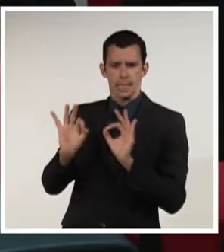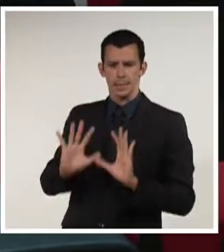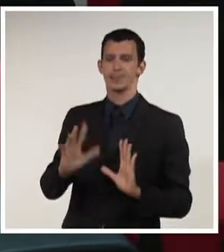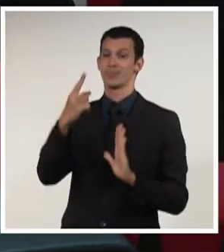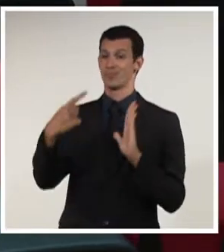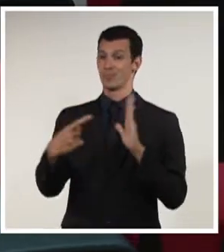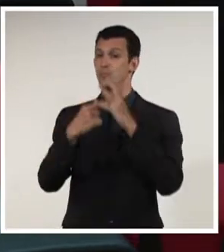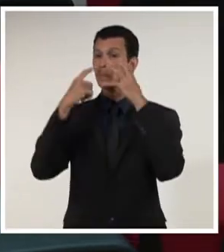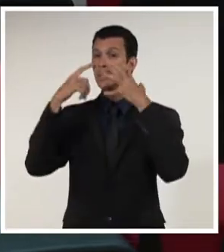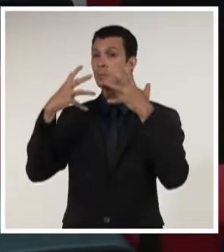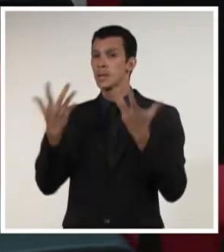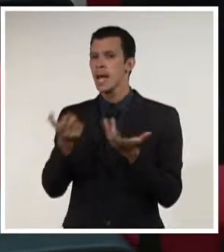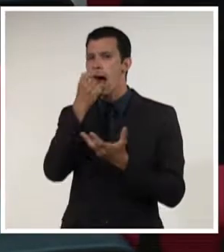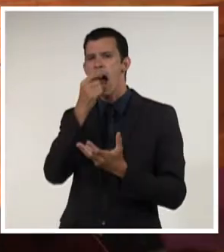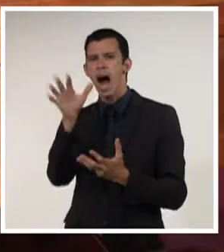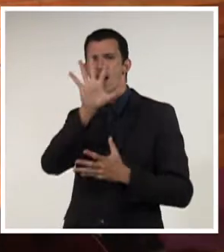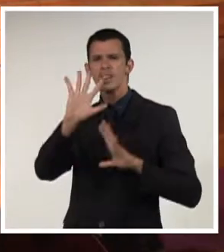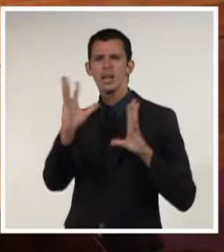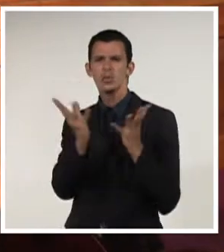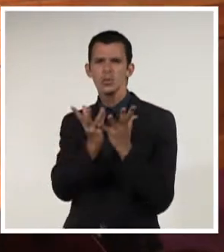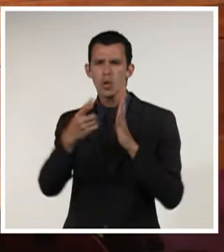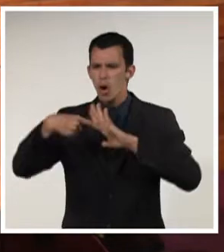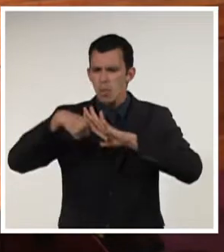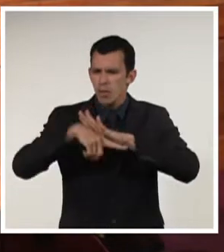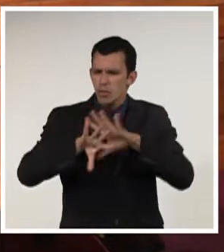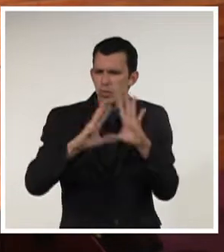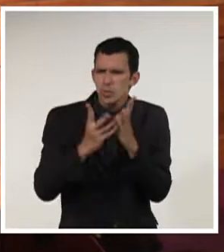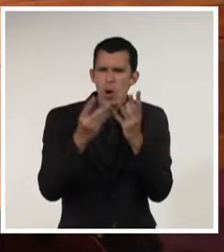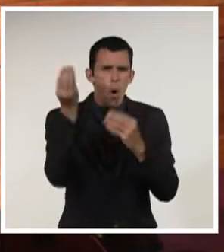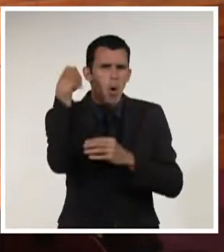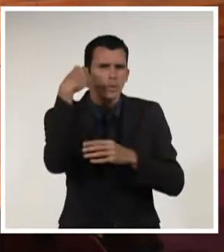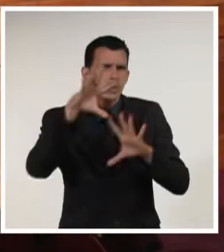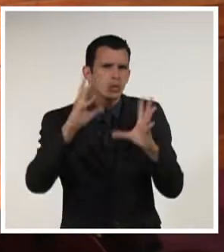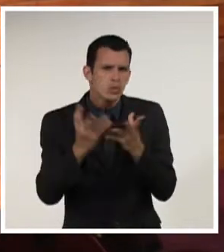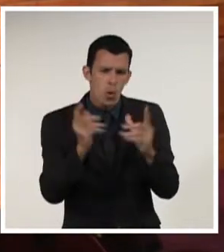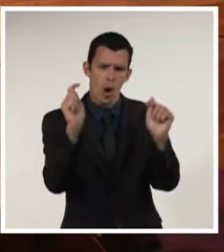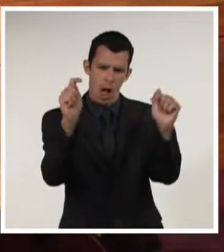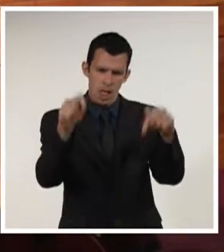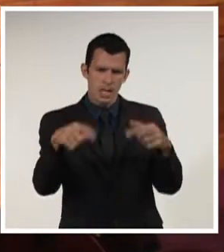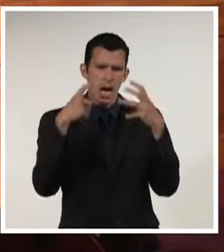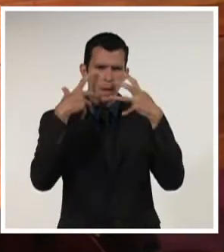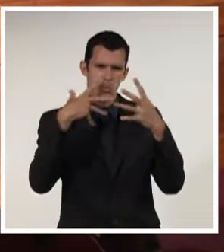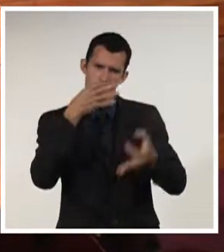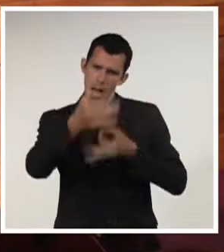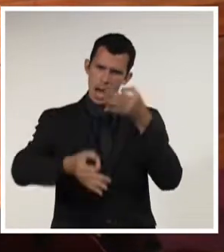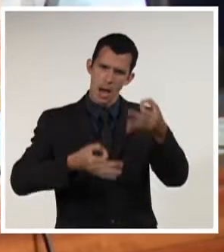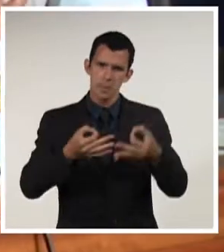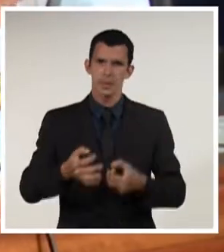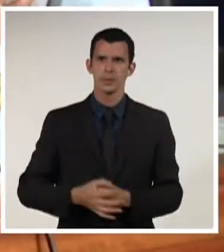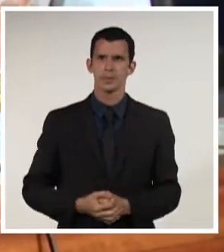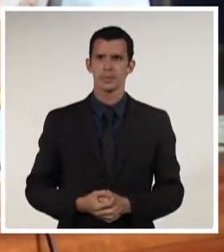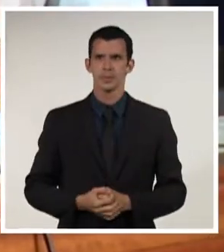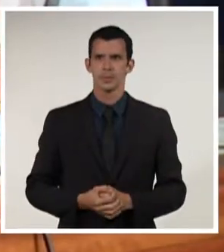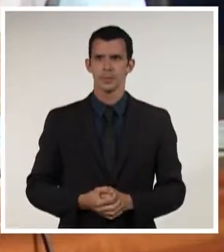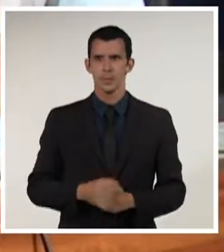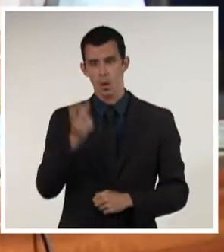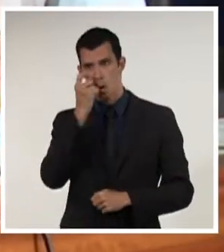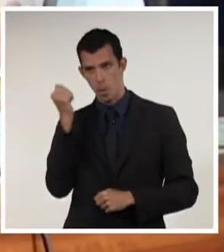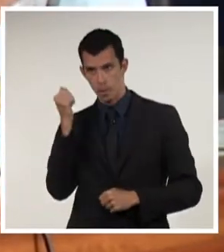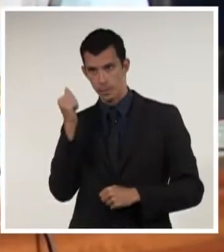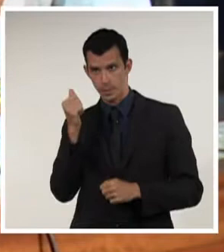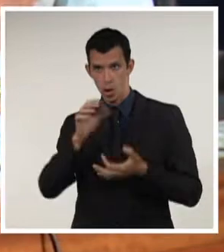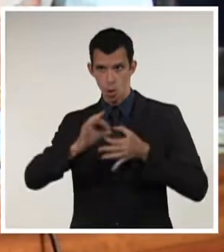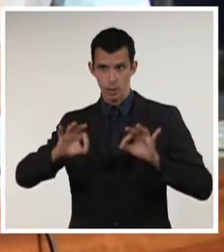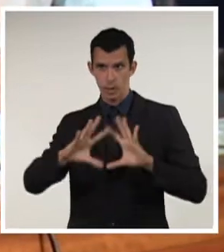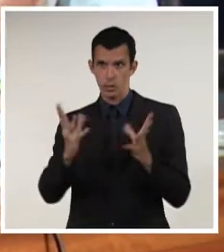tejido cultural de las comunidades el presidente del festival internacional timbalaye juli se mora explicó que cuentan con